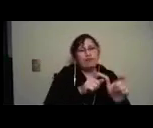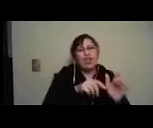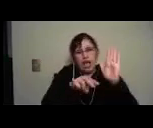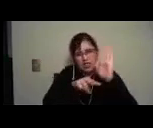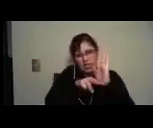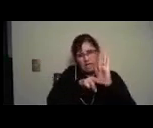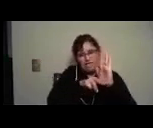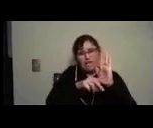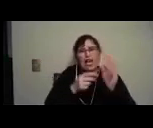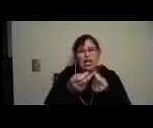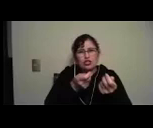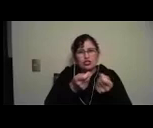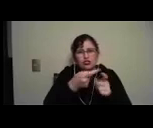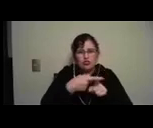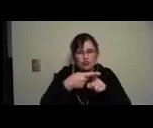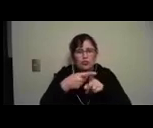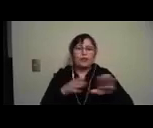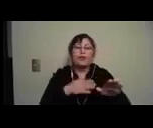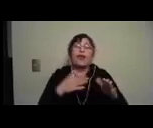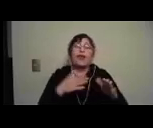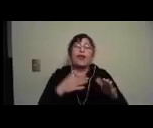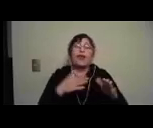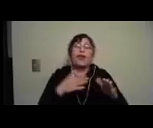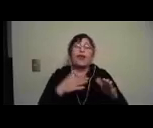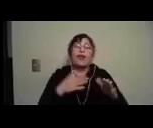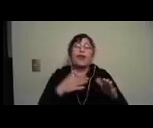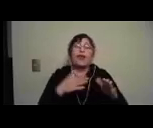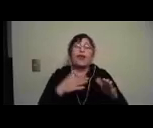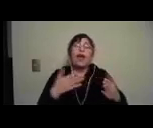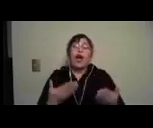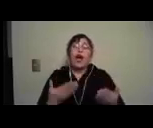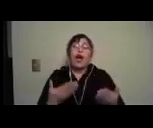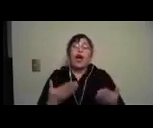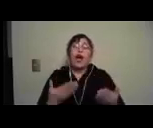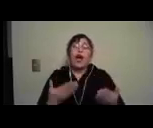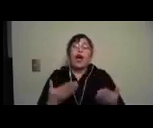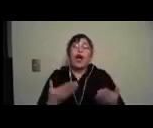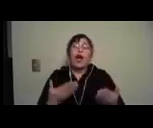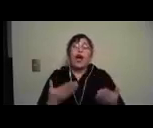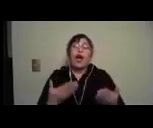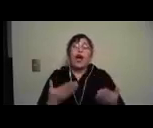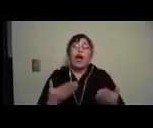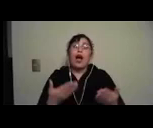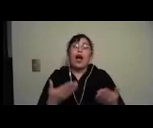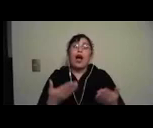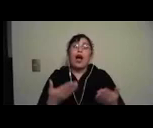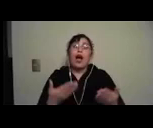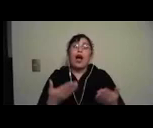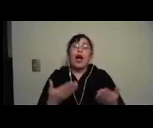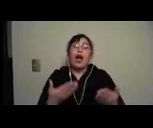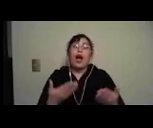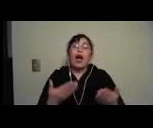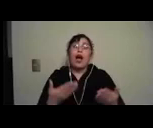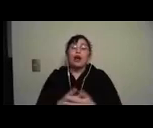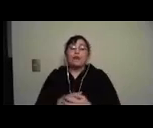Las demencias tienen se reconocen varios factores de riesgo, ya que el factor de riesgo para